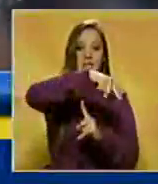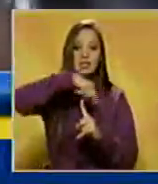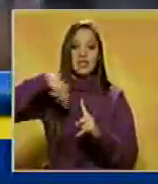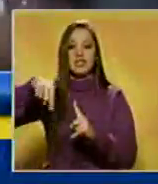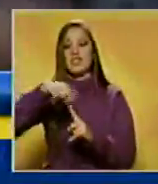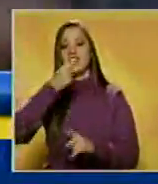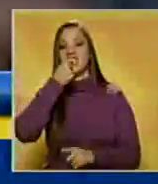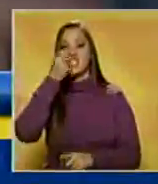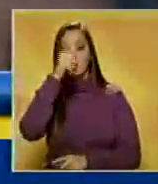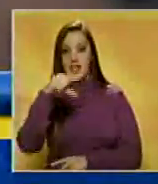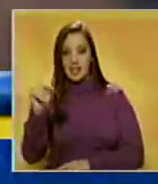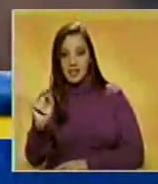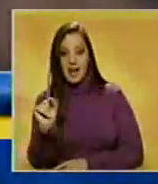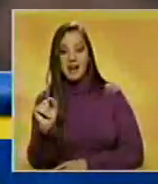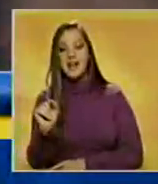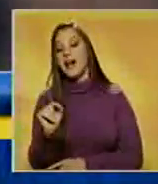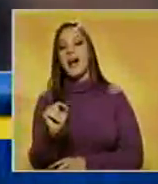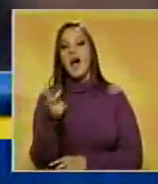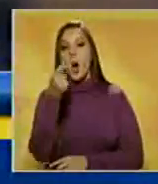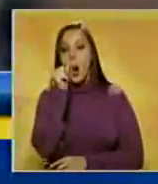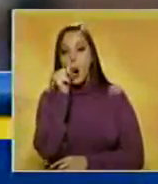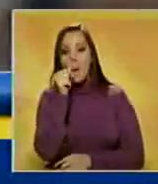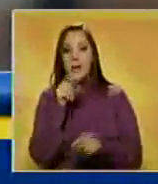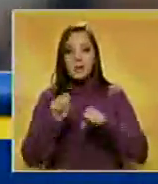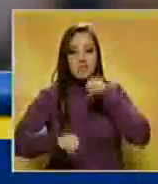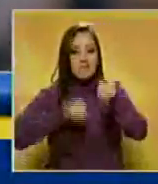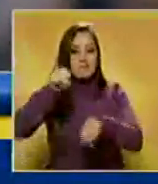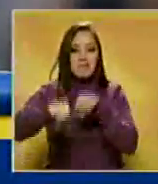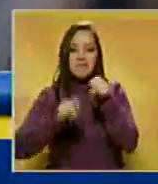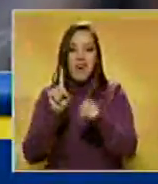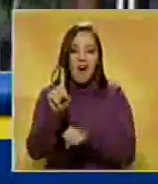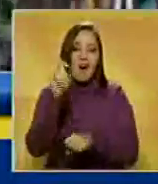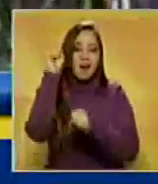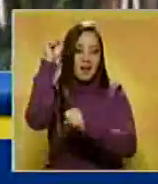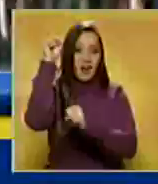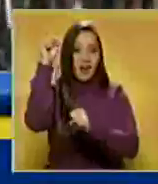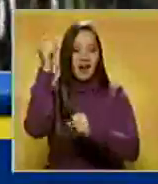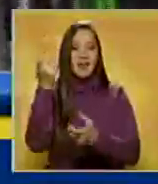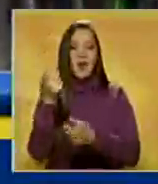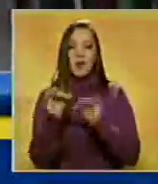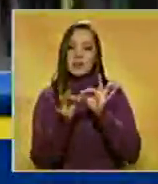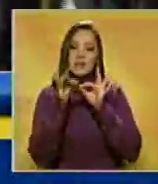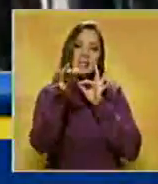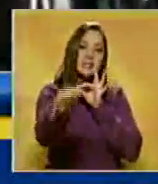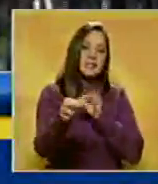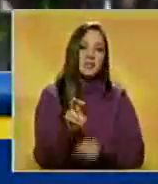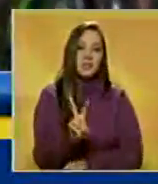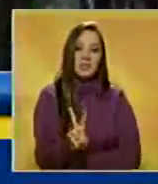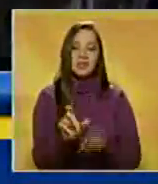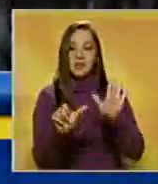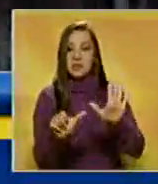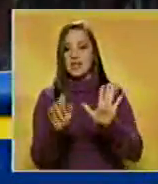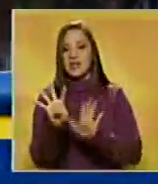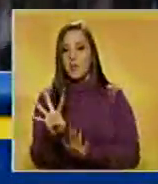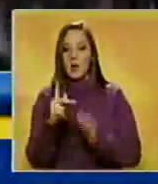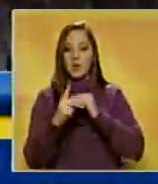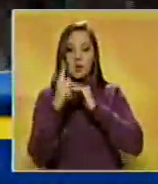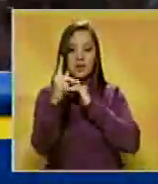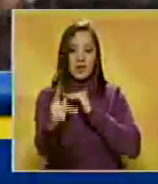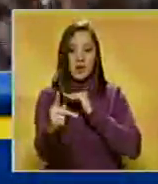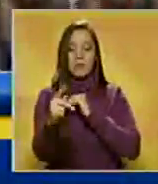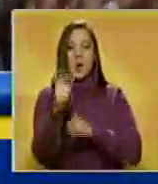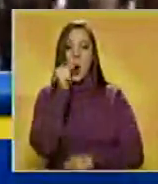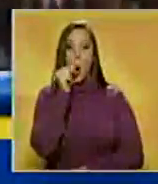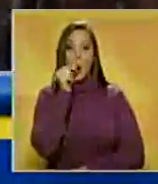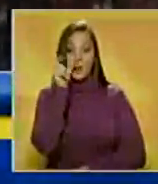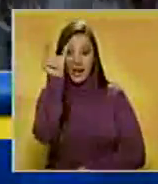viernes Diego Ulissi ganó la séptima etapa disputada entre Grosseto y Fiuggi con una distancia de 264 kilómetros. El